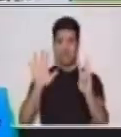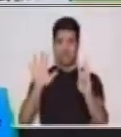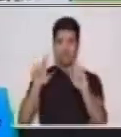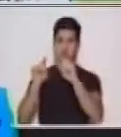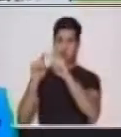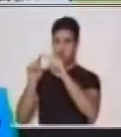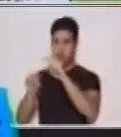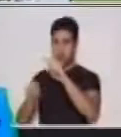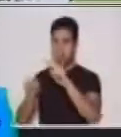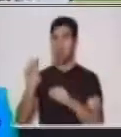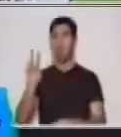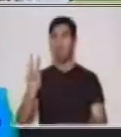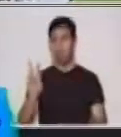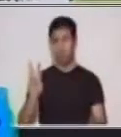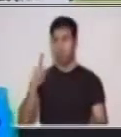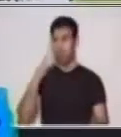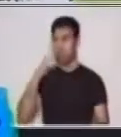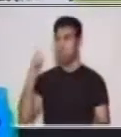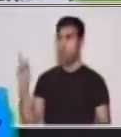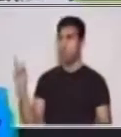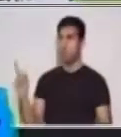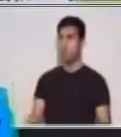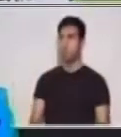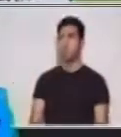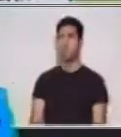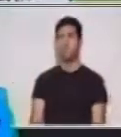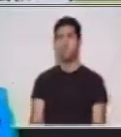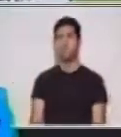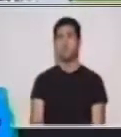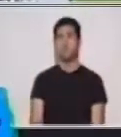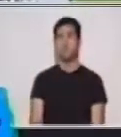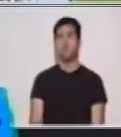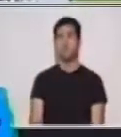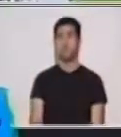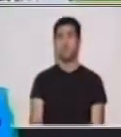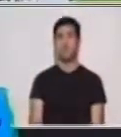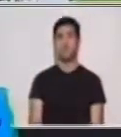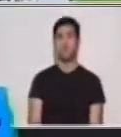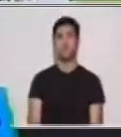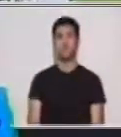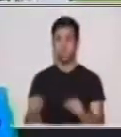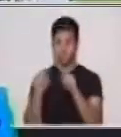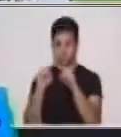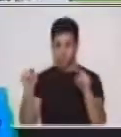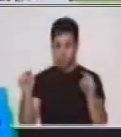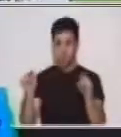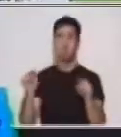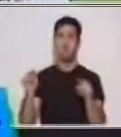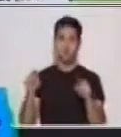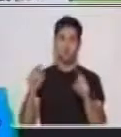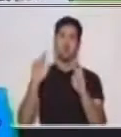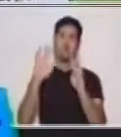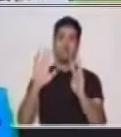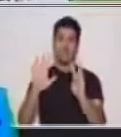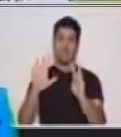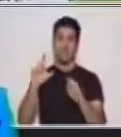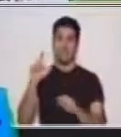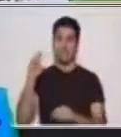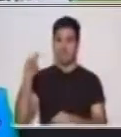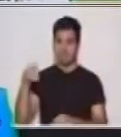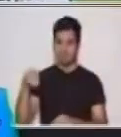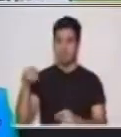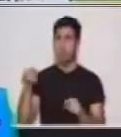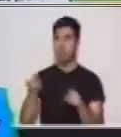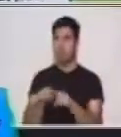Entonces, de este lado son los 2 centímetros y acá, al igual, son los 7 centímetros. 7 centímetros y